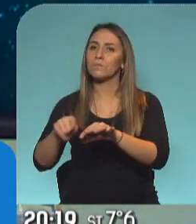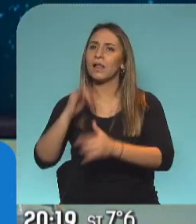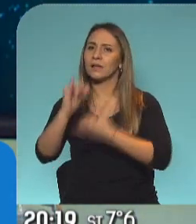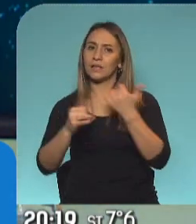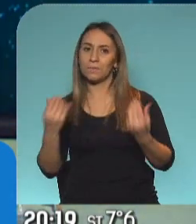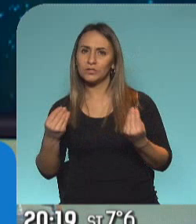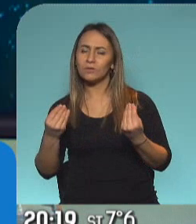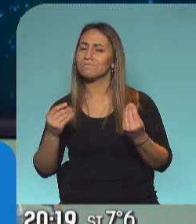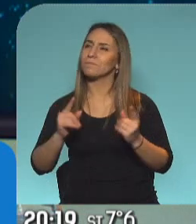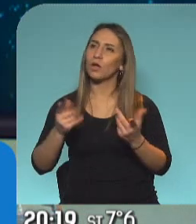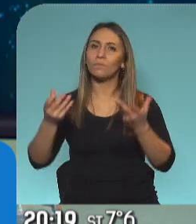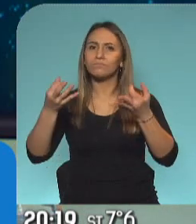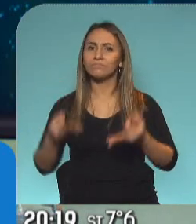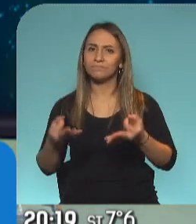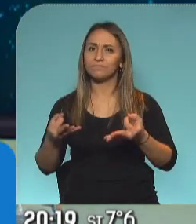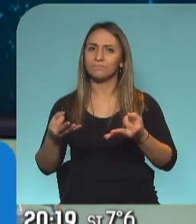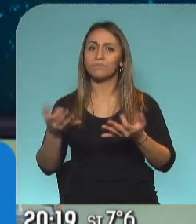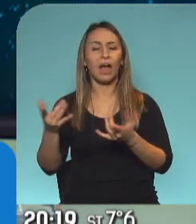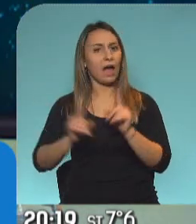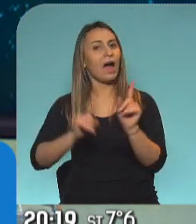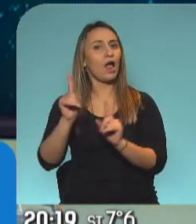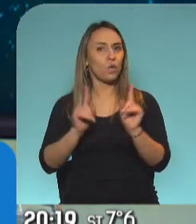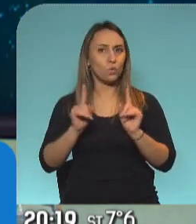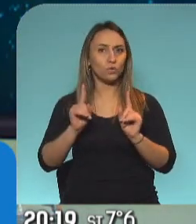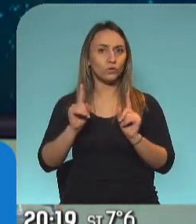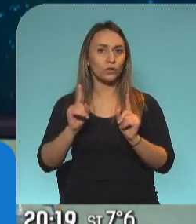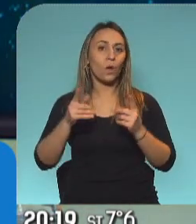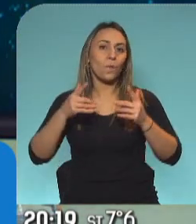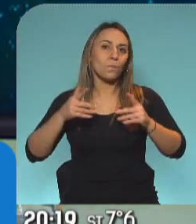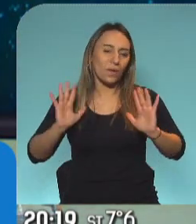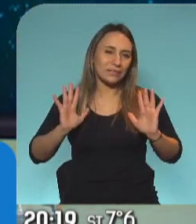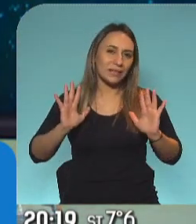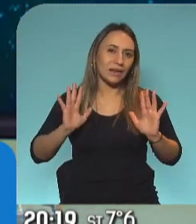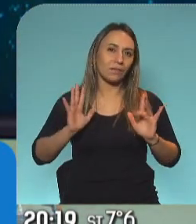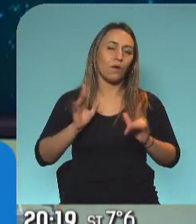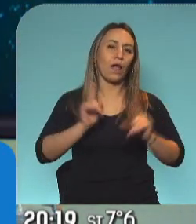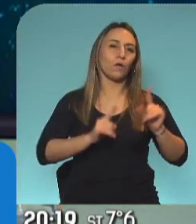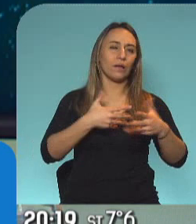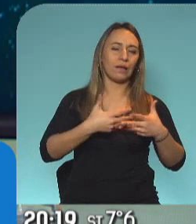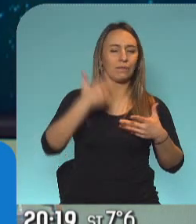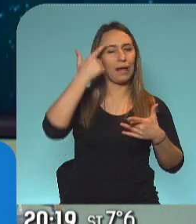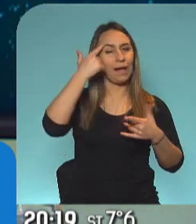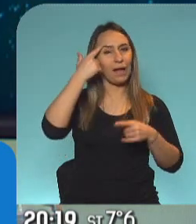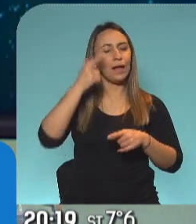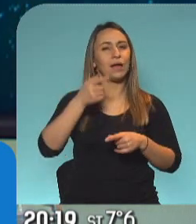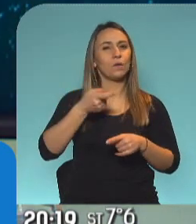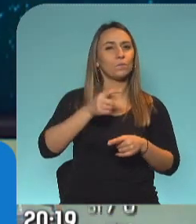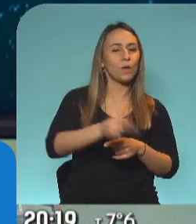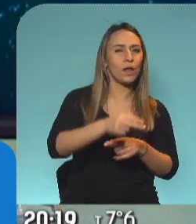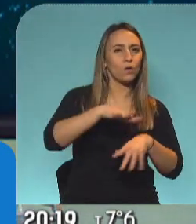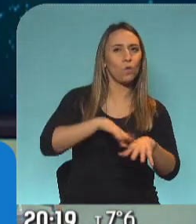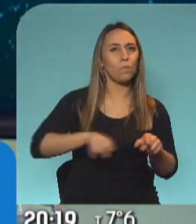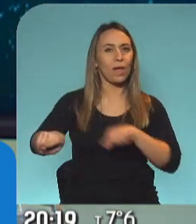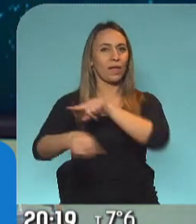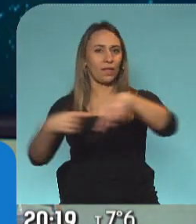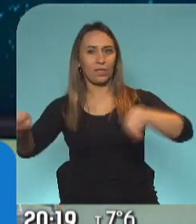sino lo que en algunos lados pueden querer o creer que sucedió. Hay un libro muy interesante, se llama La